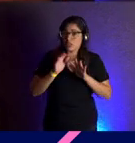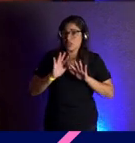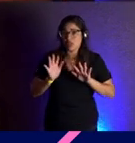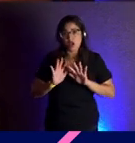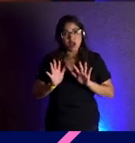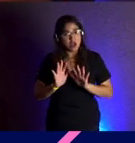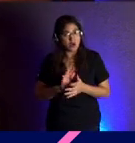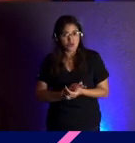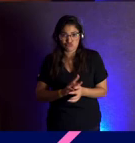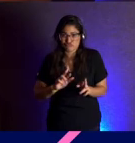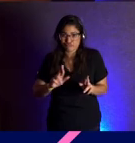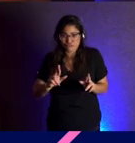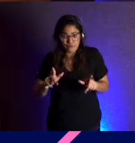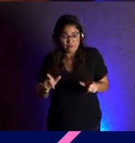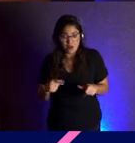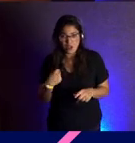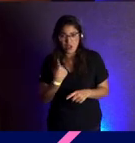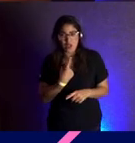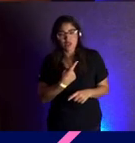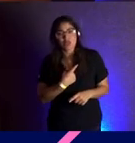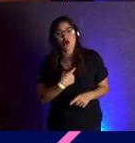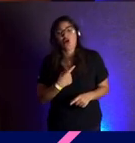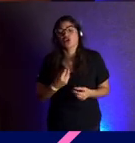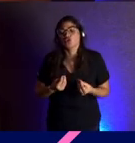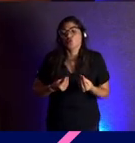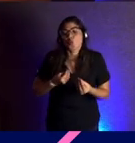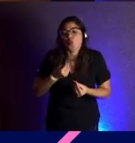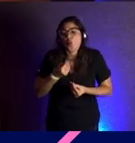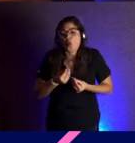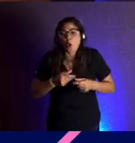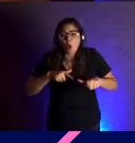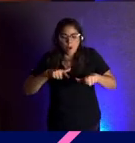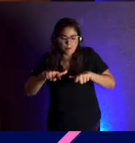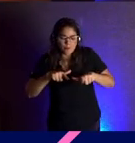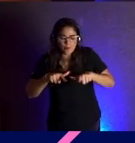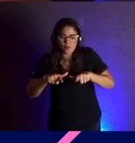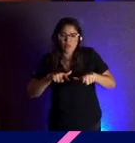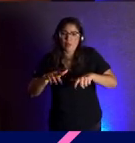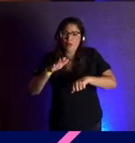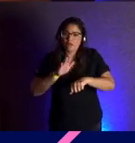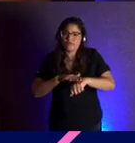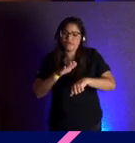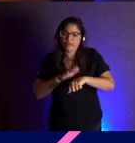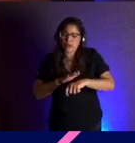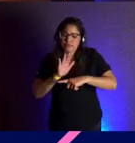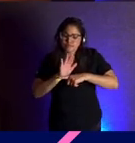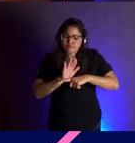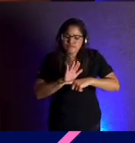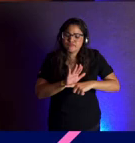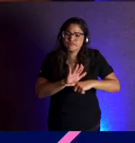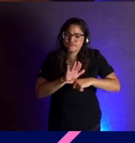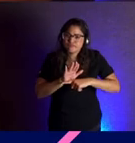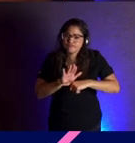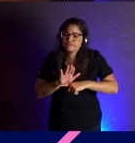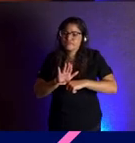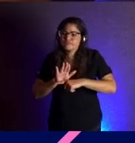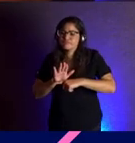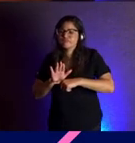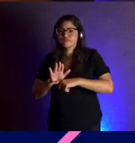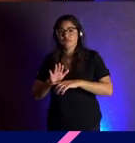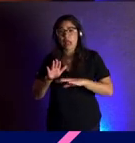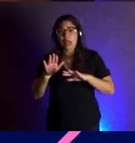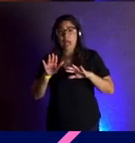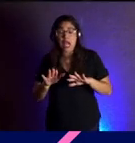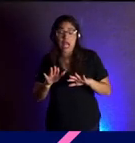¿Cómo podemos hacer mejor nuestro trabajo en ese sentido para no caer en recicla y salvamos el mundo?